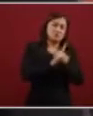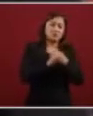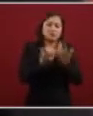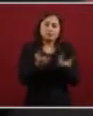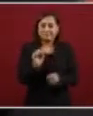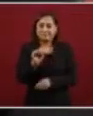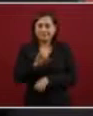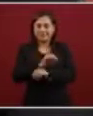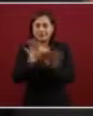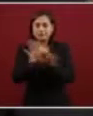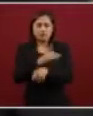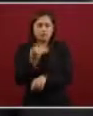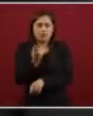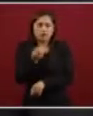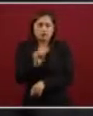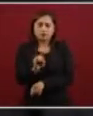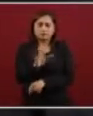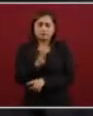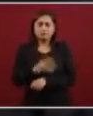así es esto